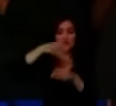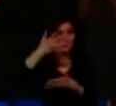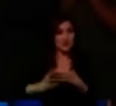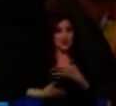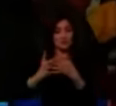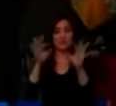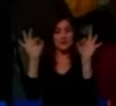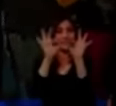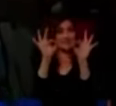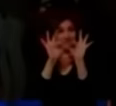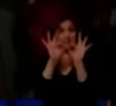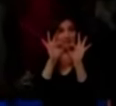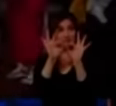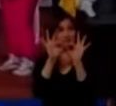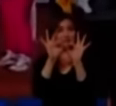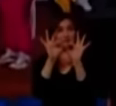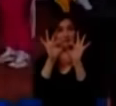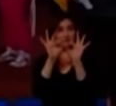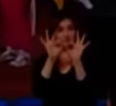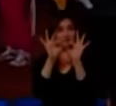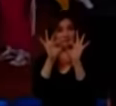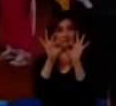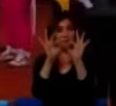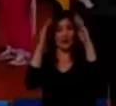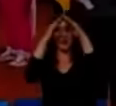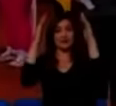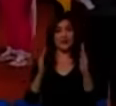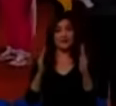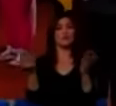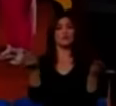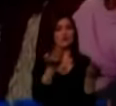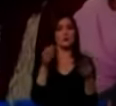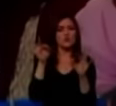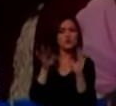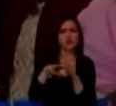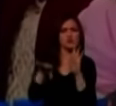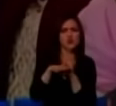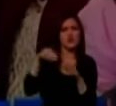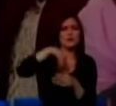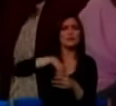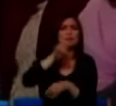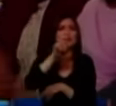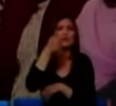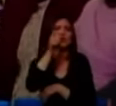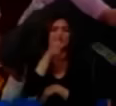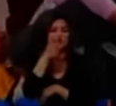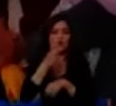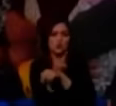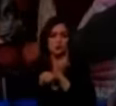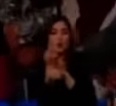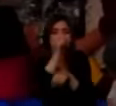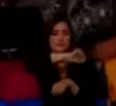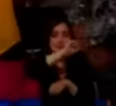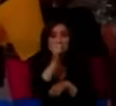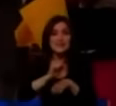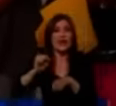al consumo de energía eléctrica para aquellos hogares que consumen hasta 110 kilovatios hora en la sierra